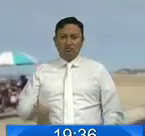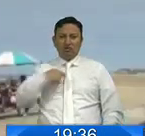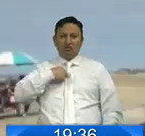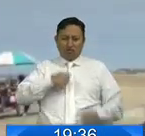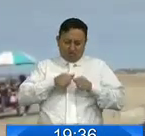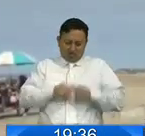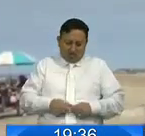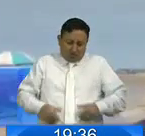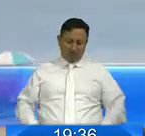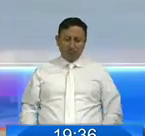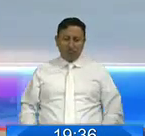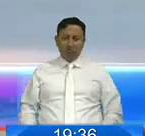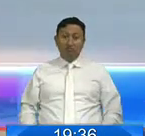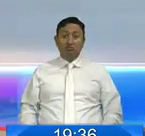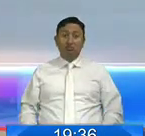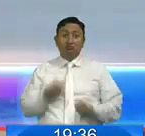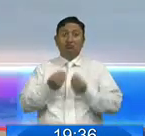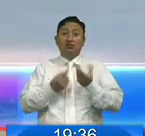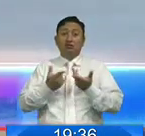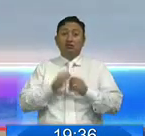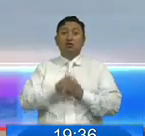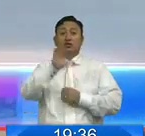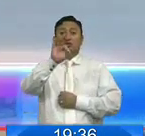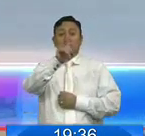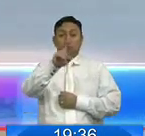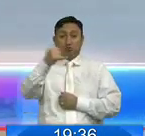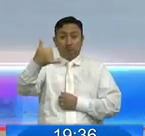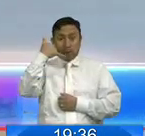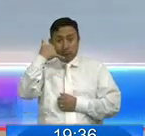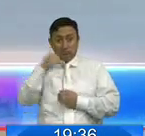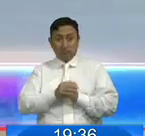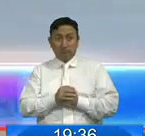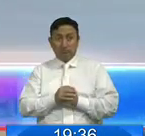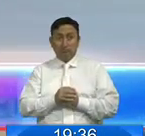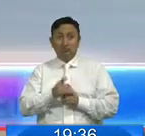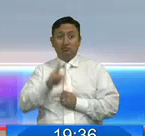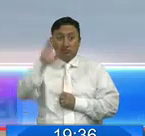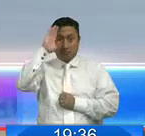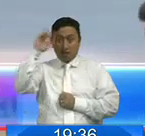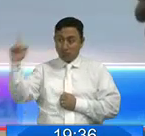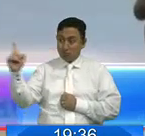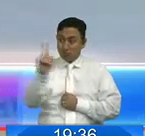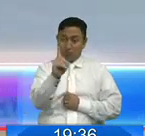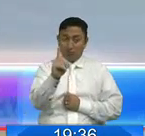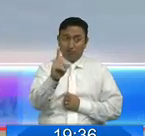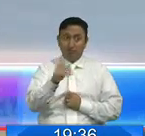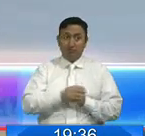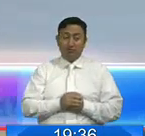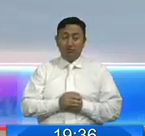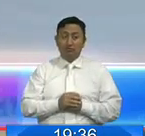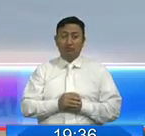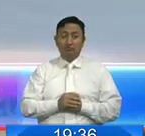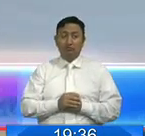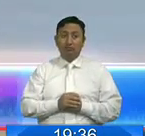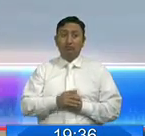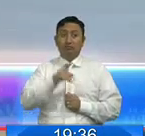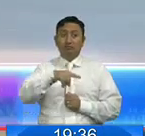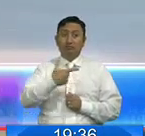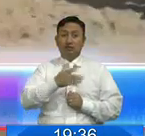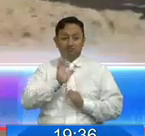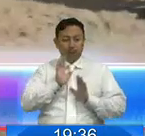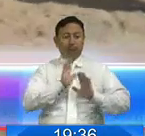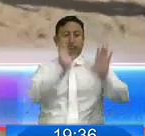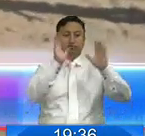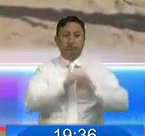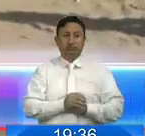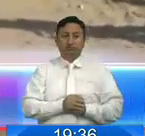a salir. Entonces, ¿qué dice? Llamé al 911 y a tiempo llegó mi cabo y y con su personal y me lo sacó de aquí.